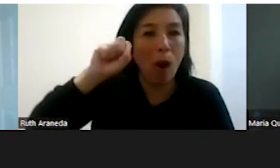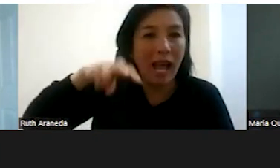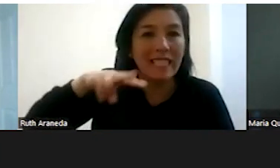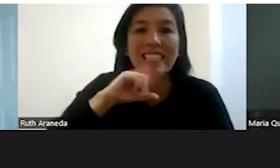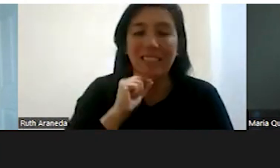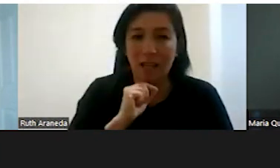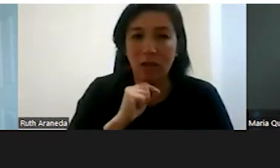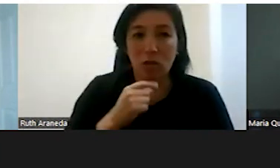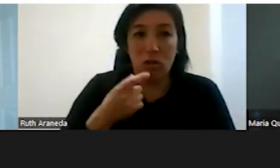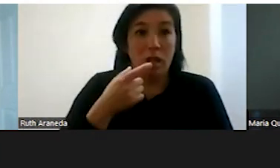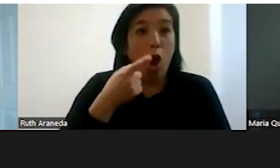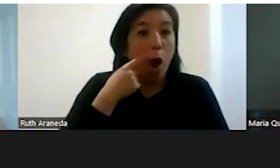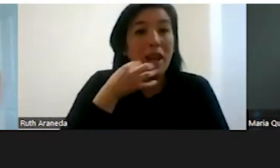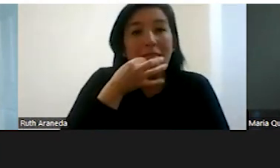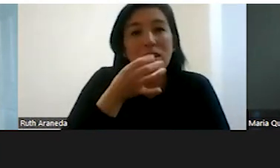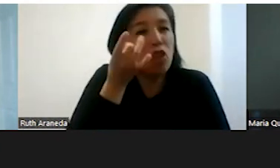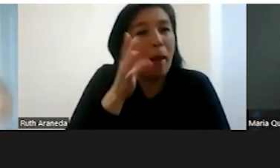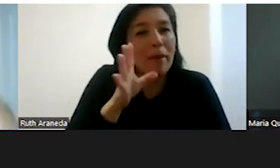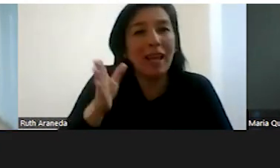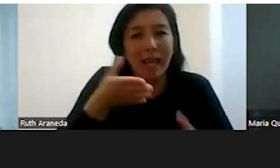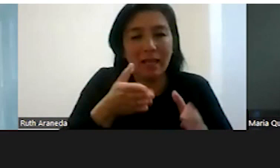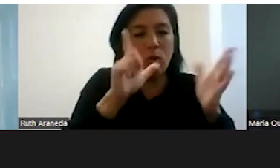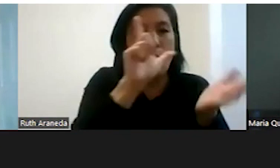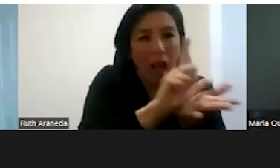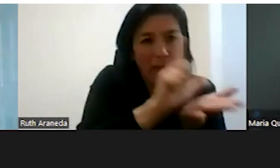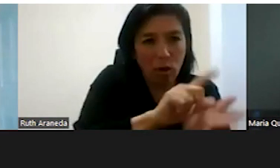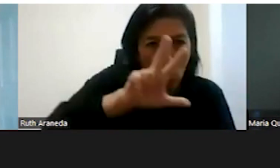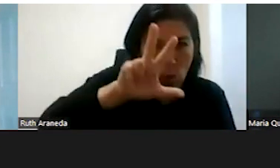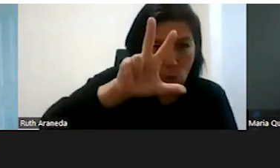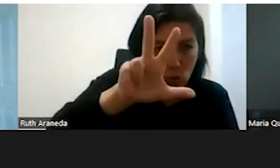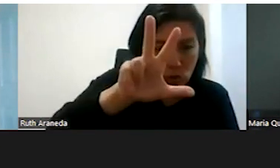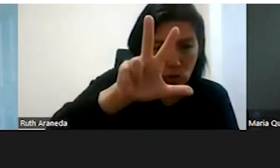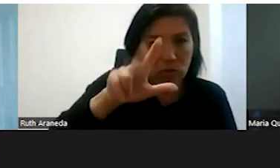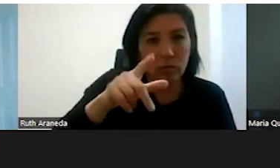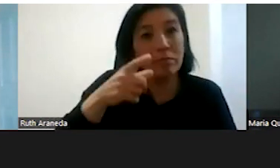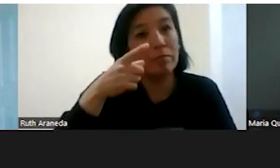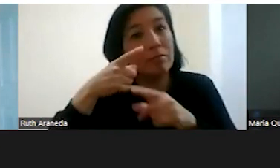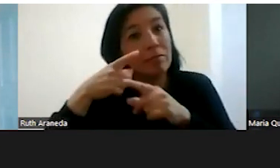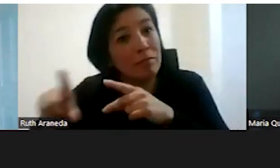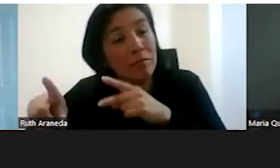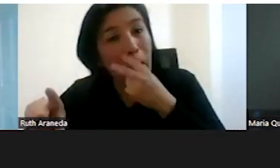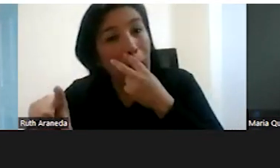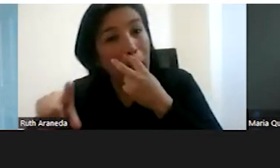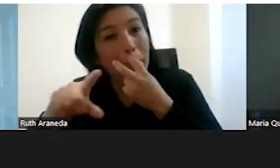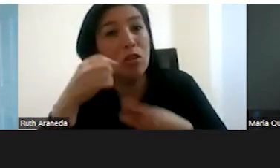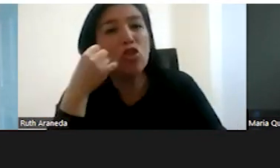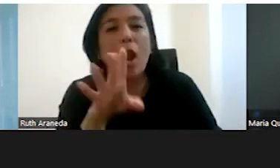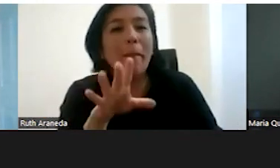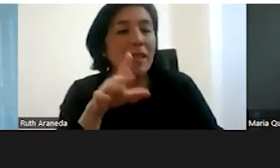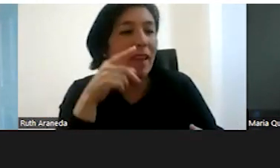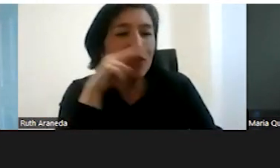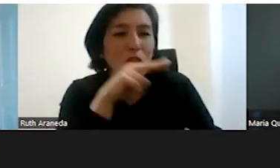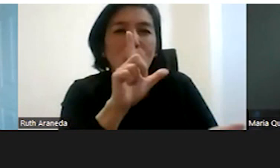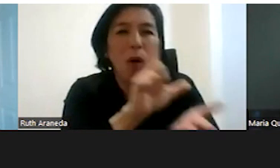mostré, y que terminó ahora con esa evidencia increíble de violencia. Era un trío, realmente,